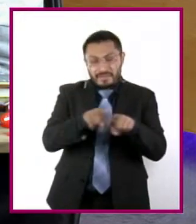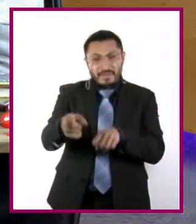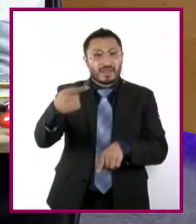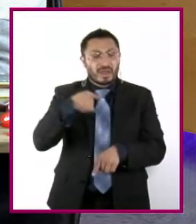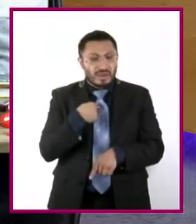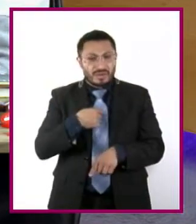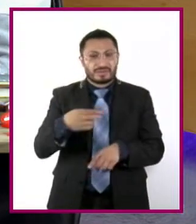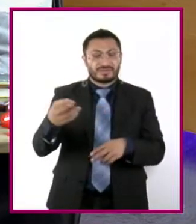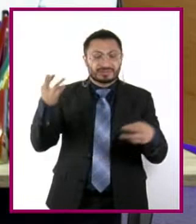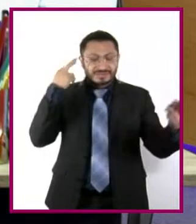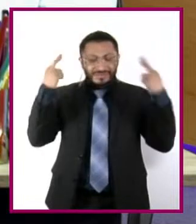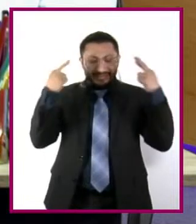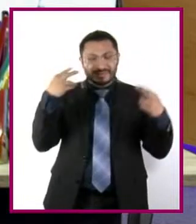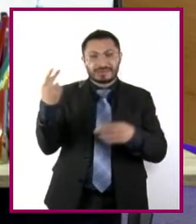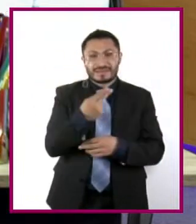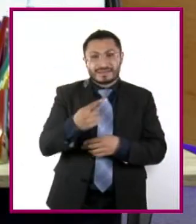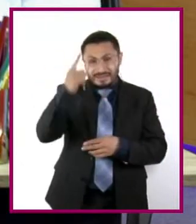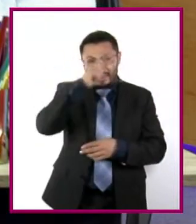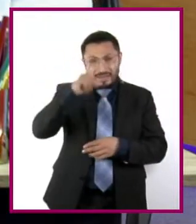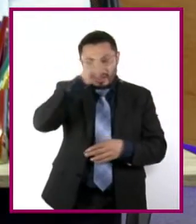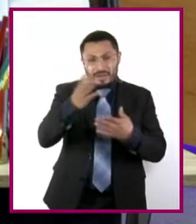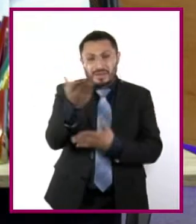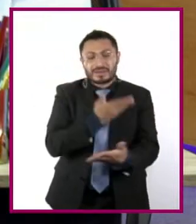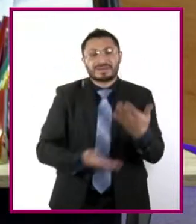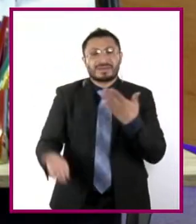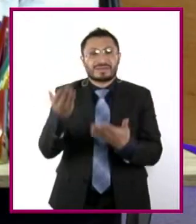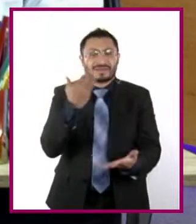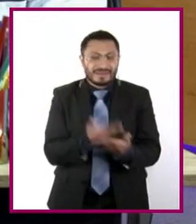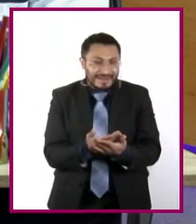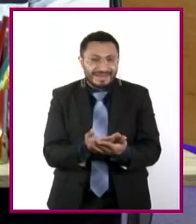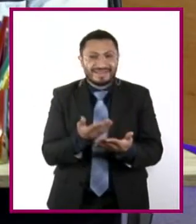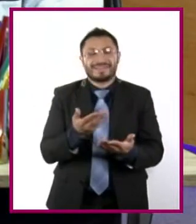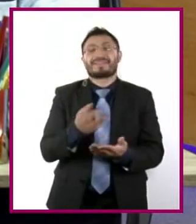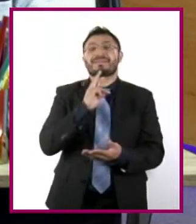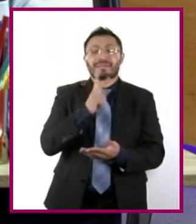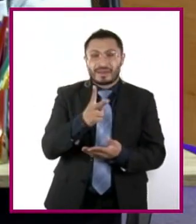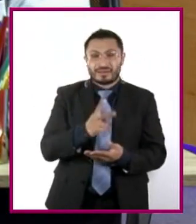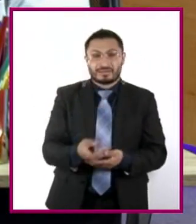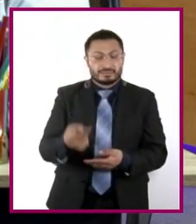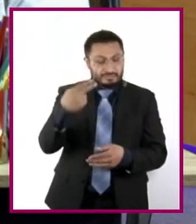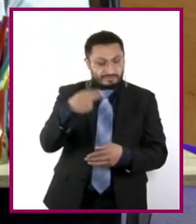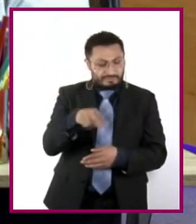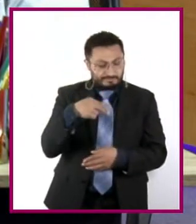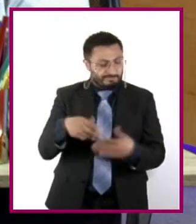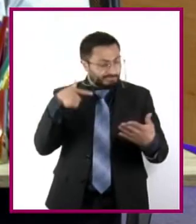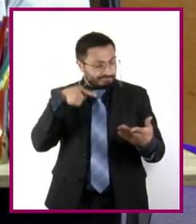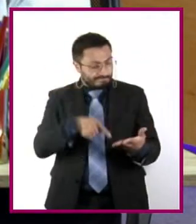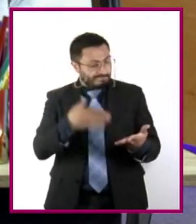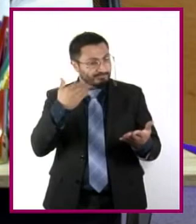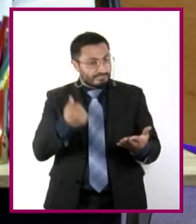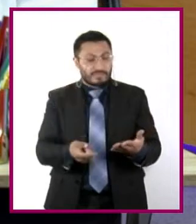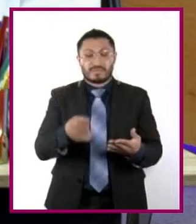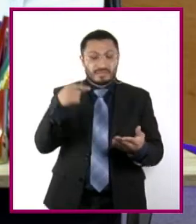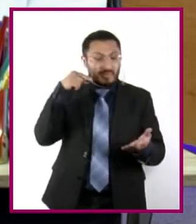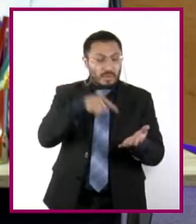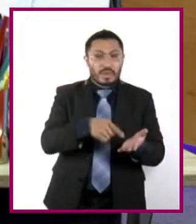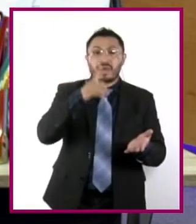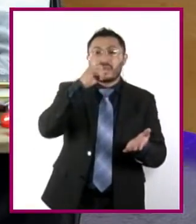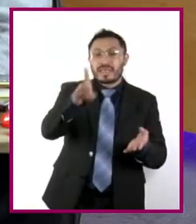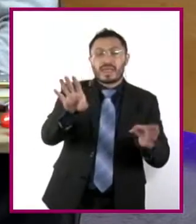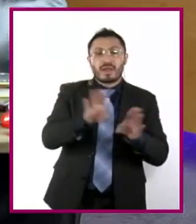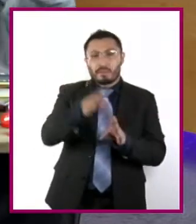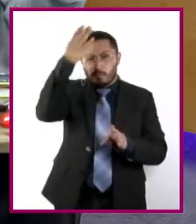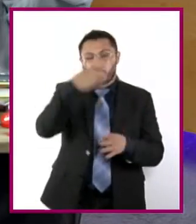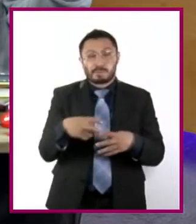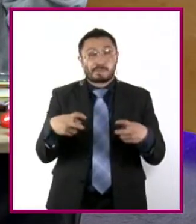para convivir mejor. Ay, pues creo que no trae nombre. No, dice de y un emoji de cara